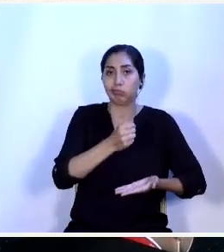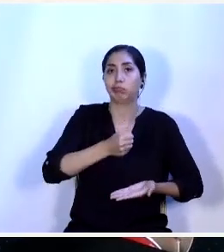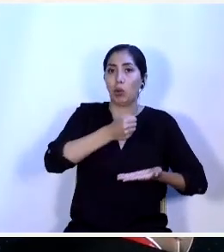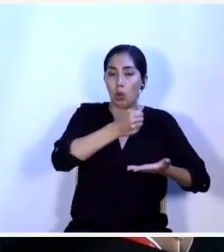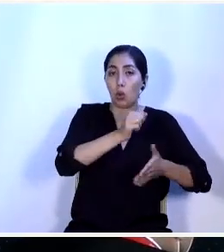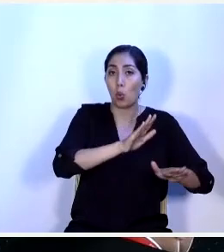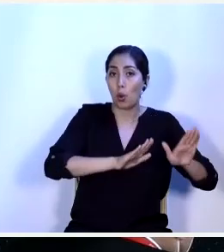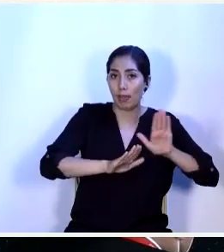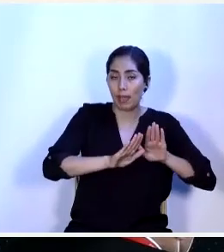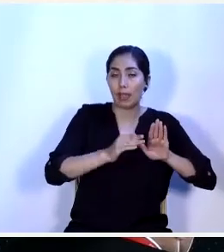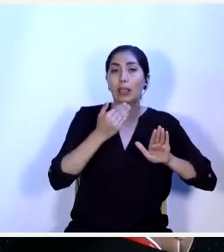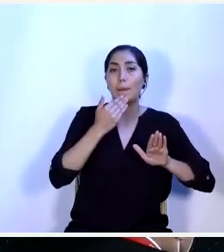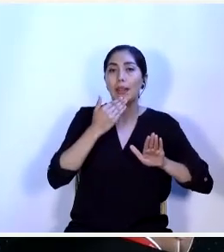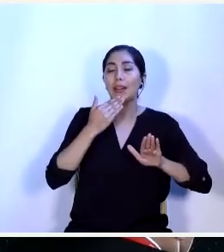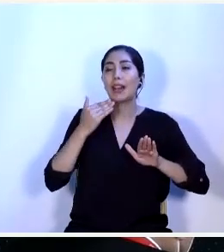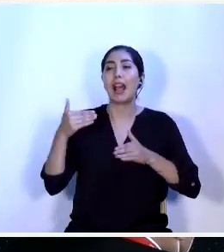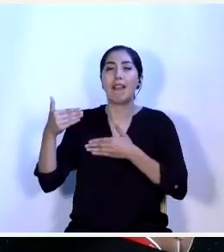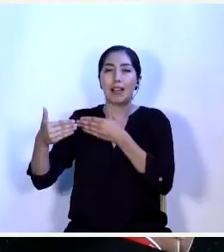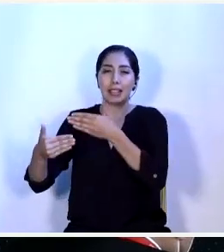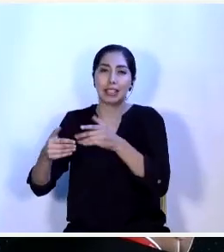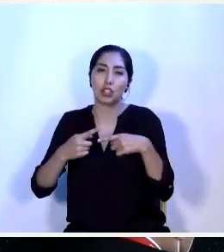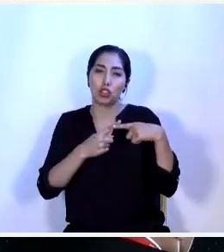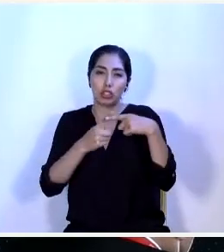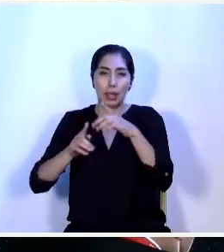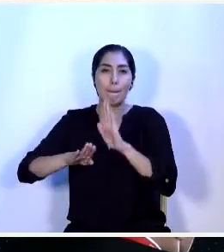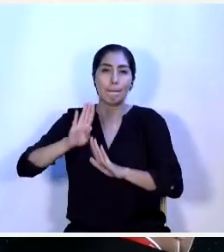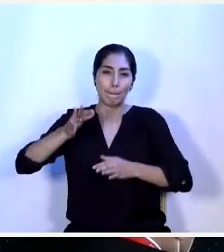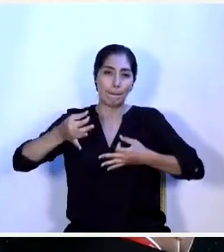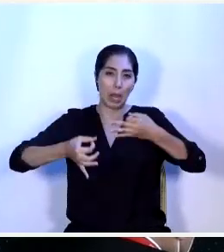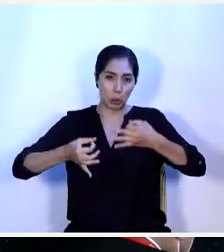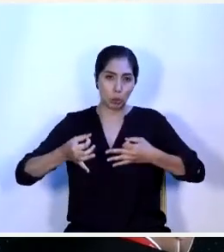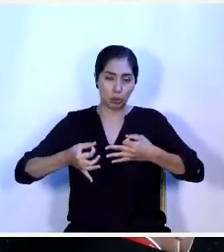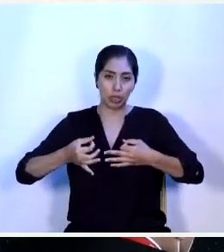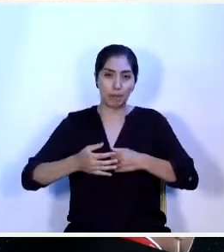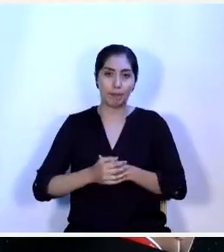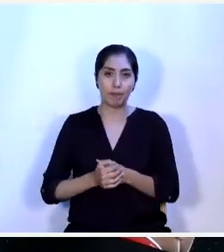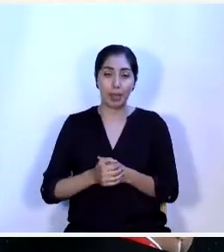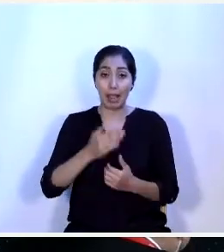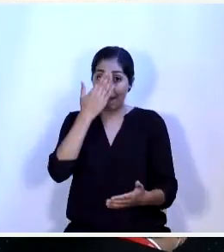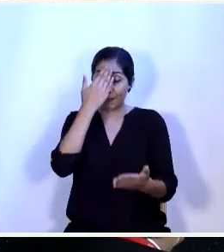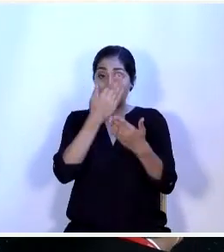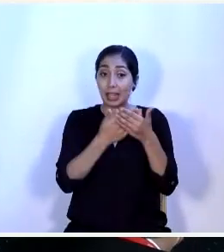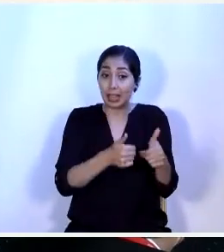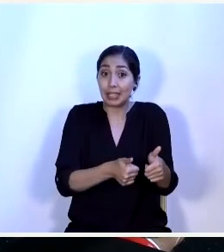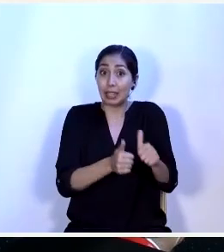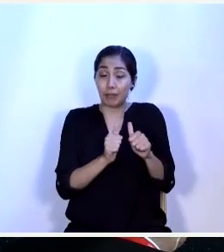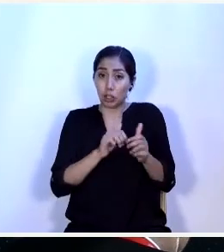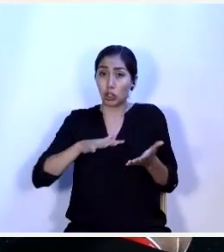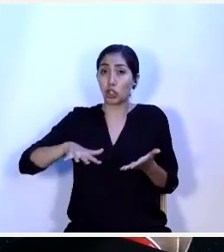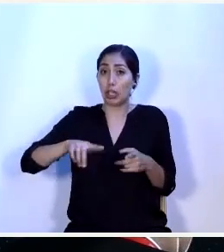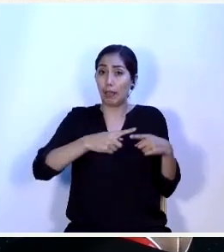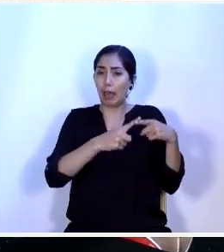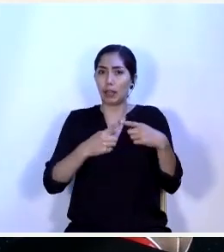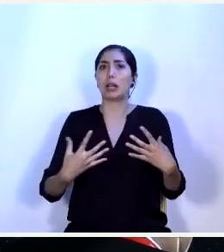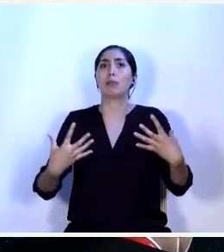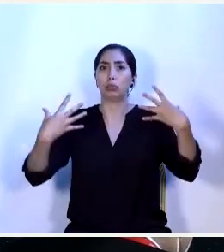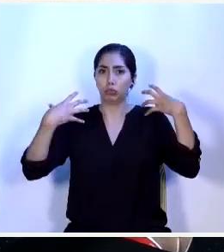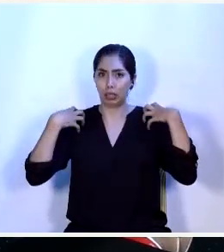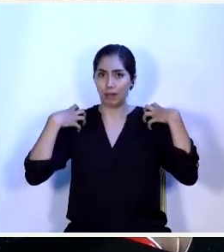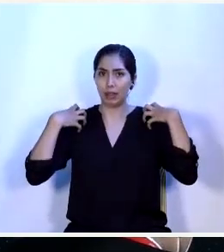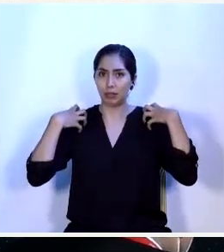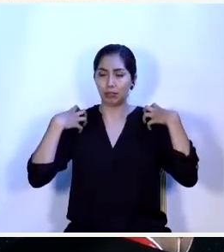avance hacia una sociedad más justa. Enfrentar los desafíos de nuestra sociedad de manera fiscalmente responsable